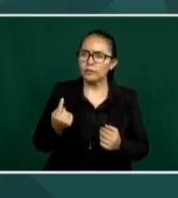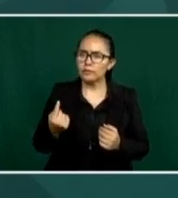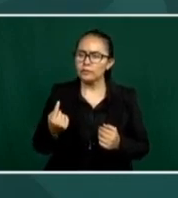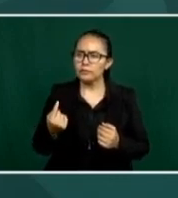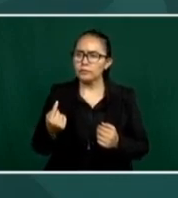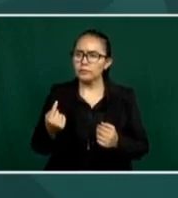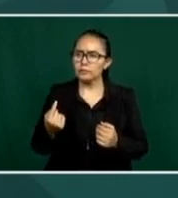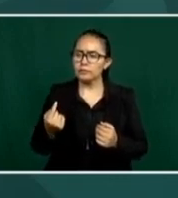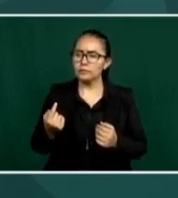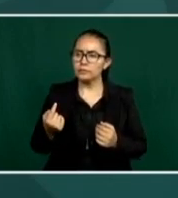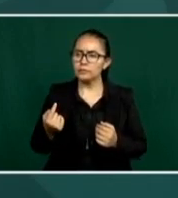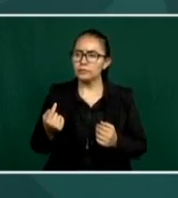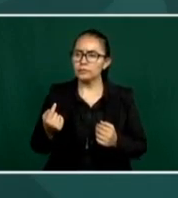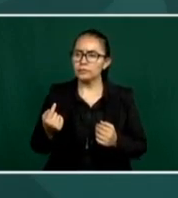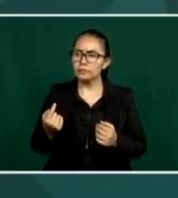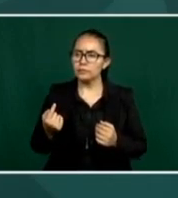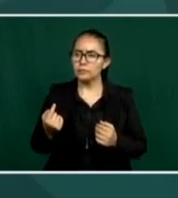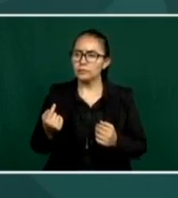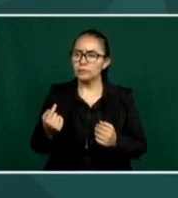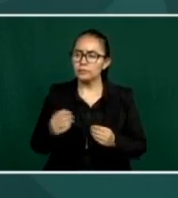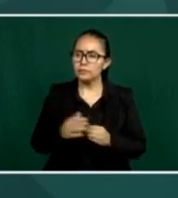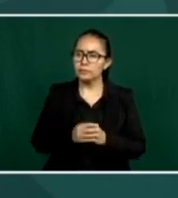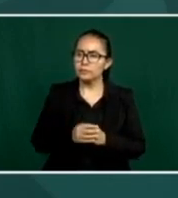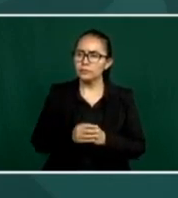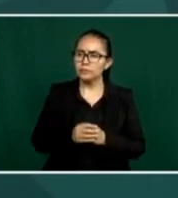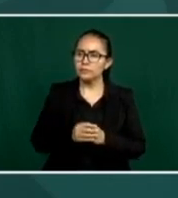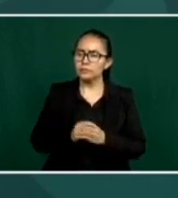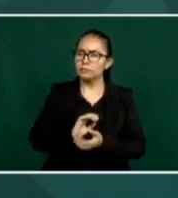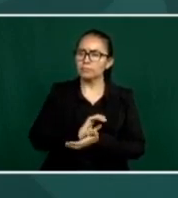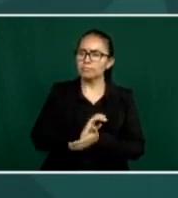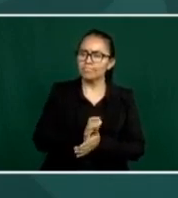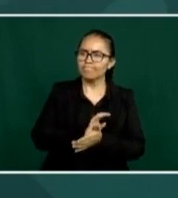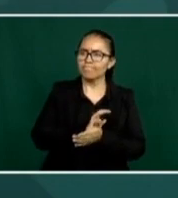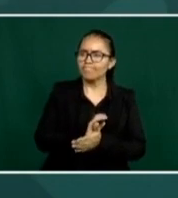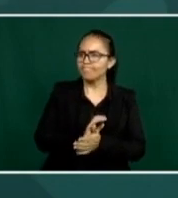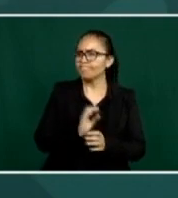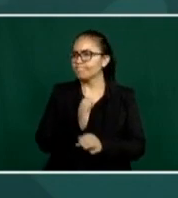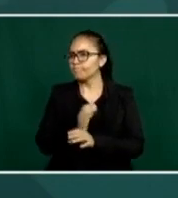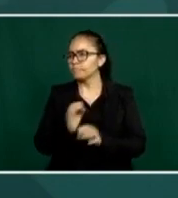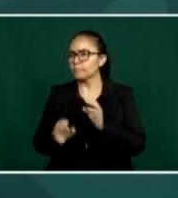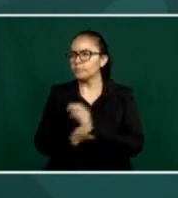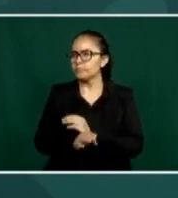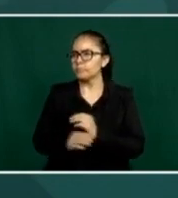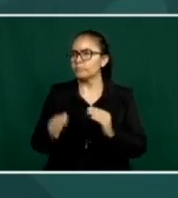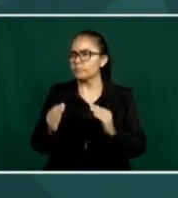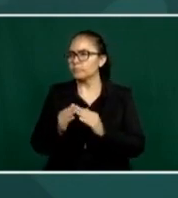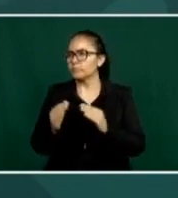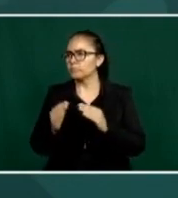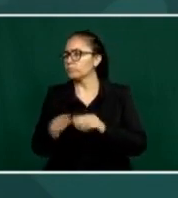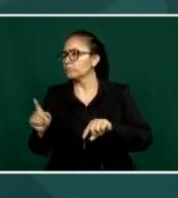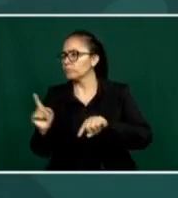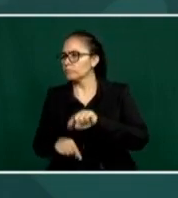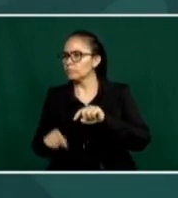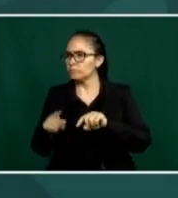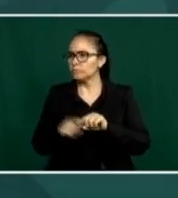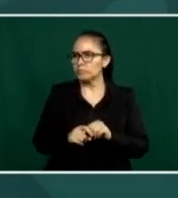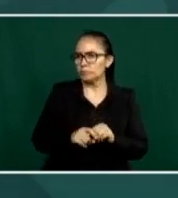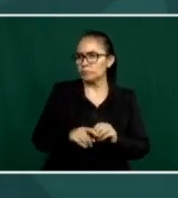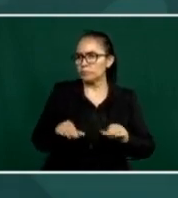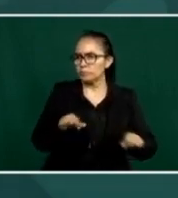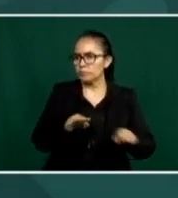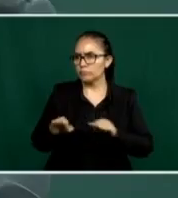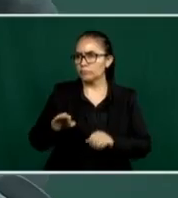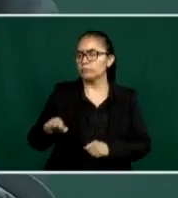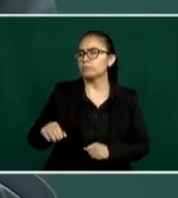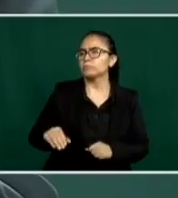declaraban el despojo o llevaban a cabo el despojo de bienes de los trabajadores.